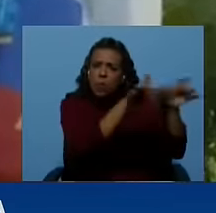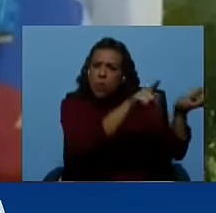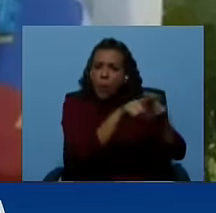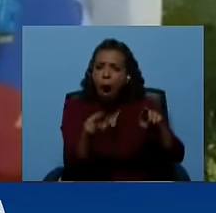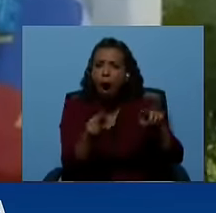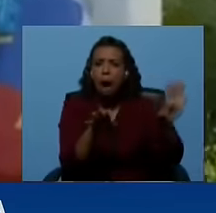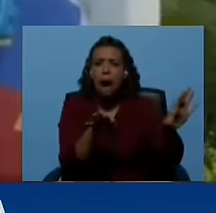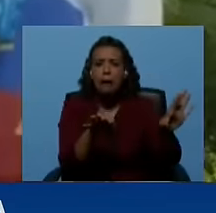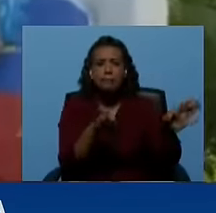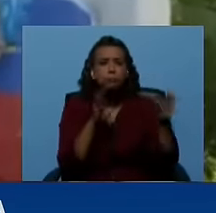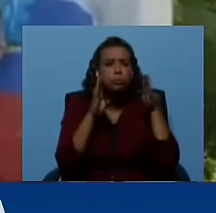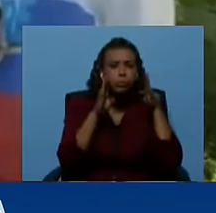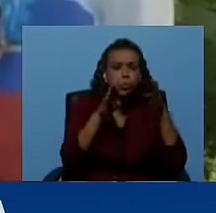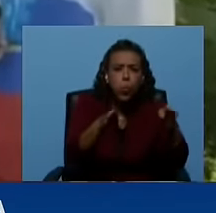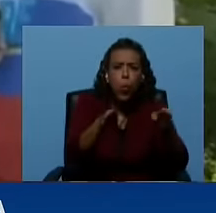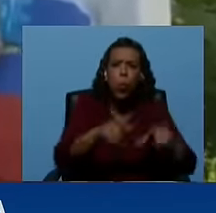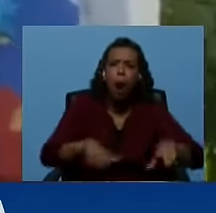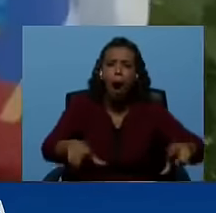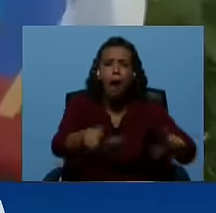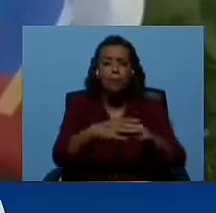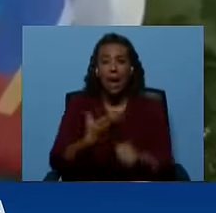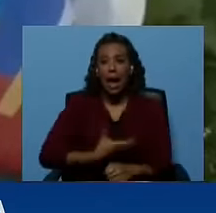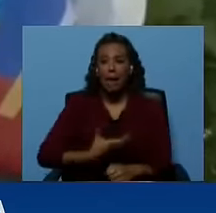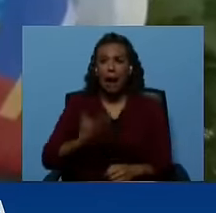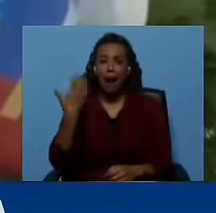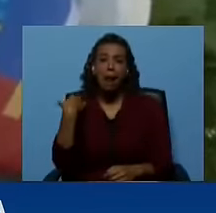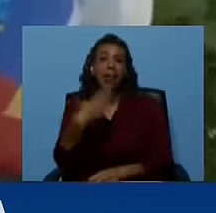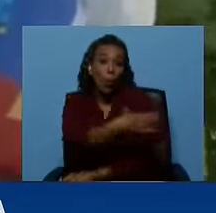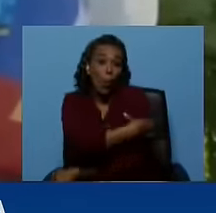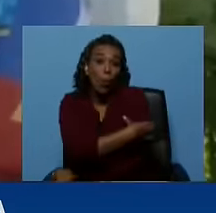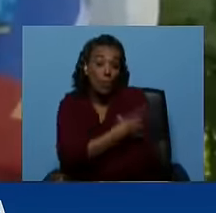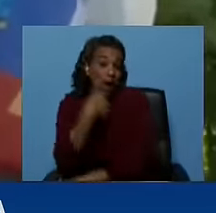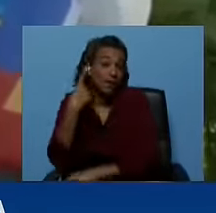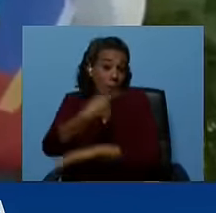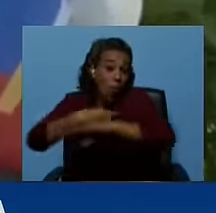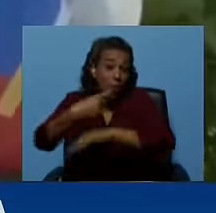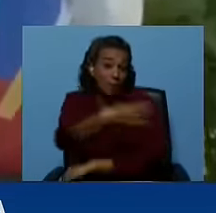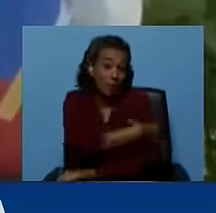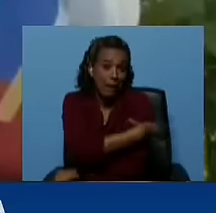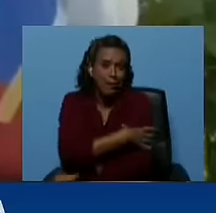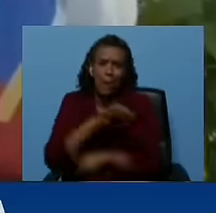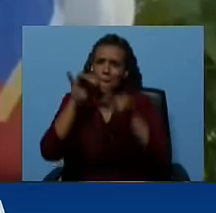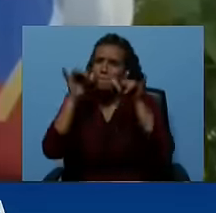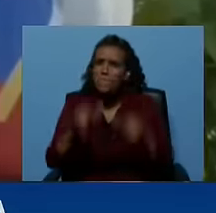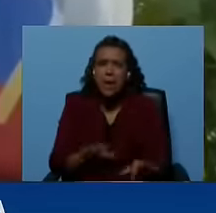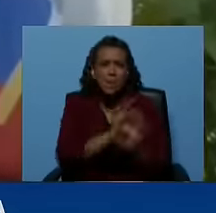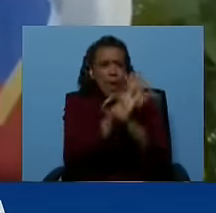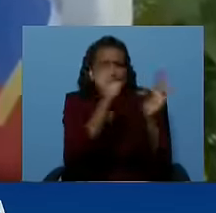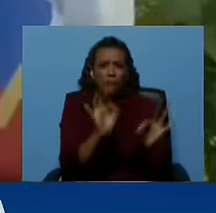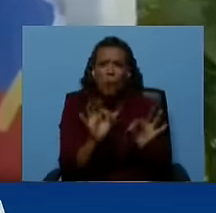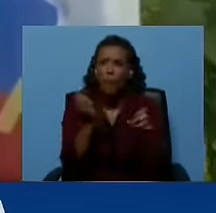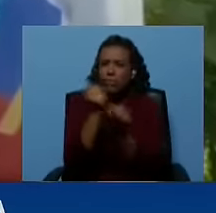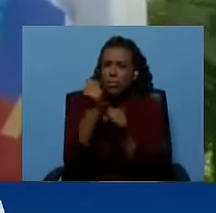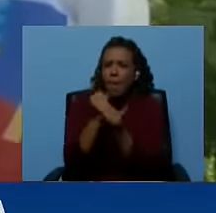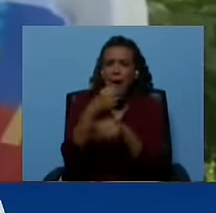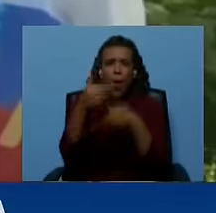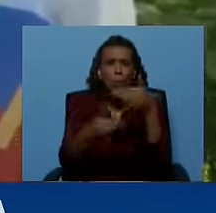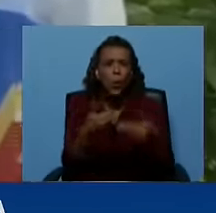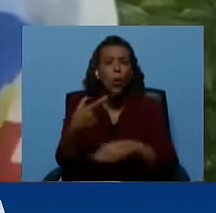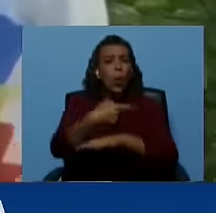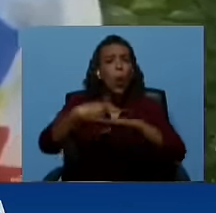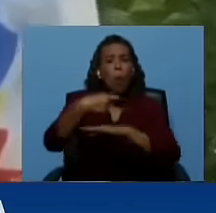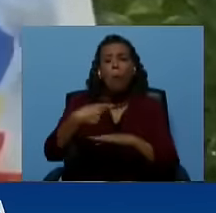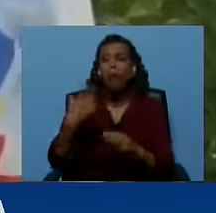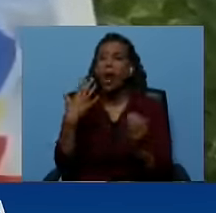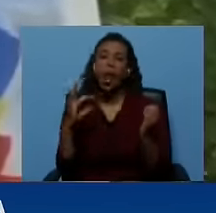llegan esas esos alcaldes derecha y los gobernadores derecha son la máxima expresión del método de gobernar la